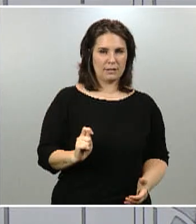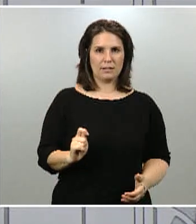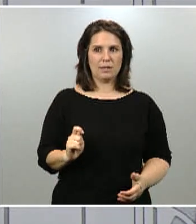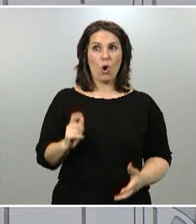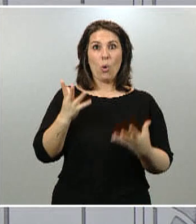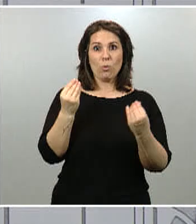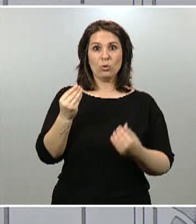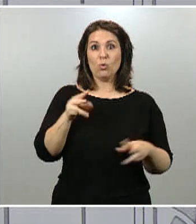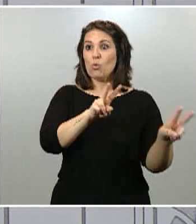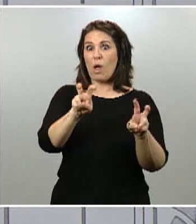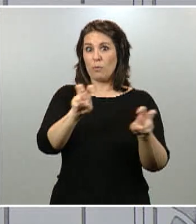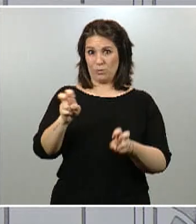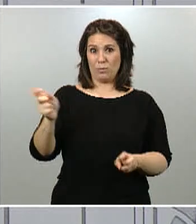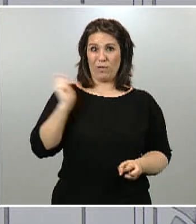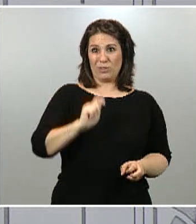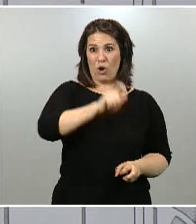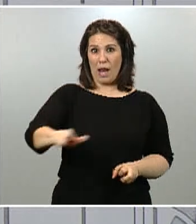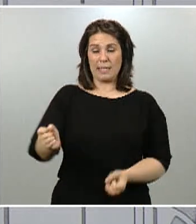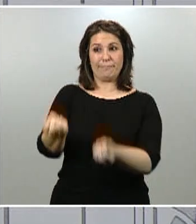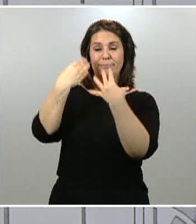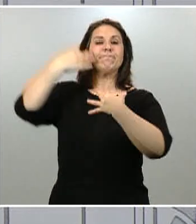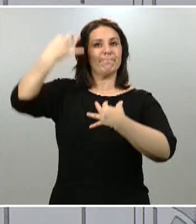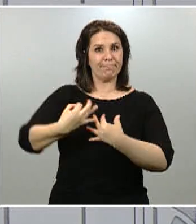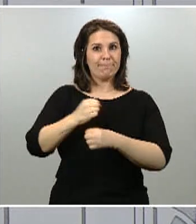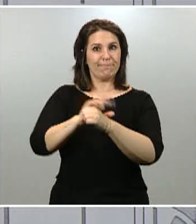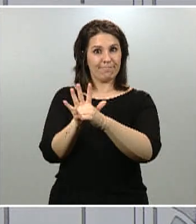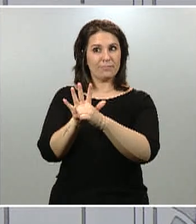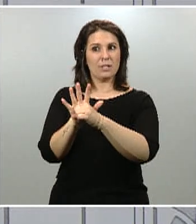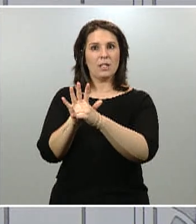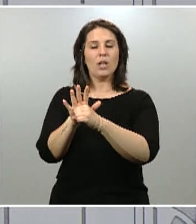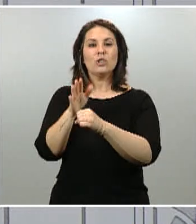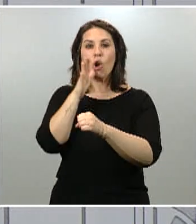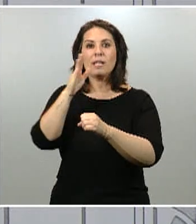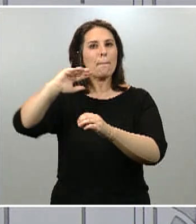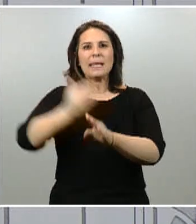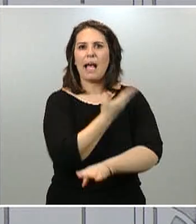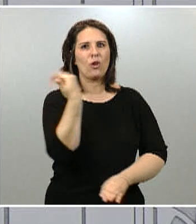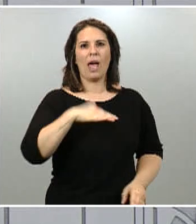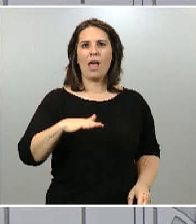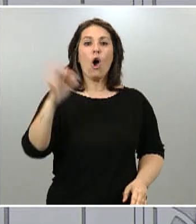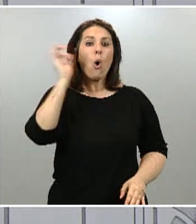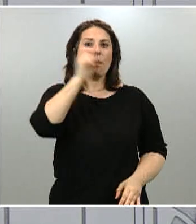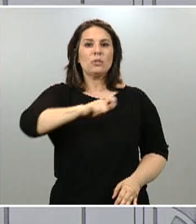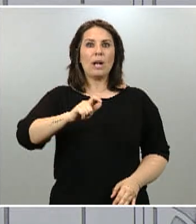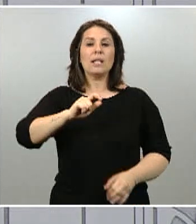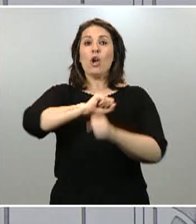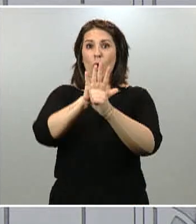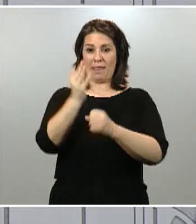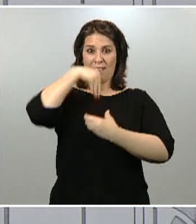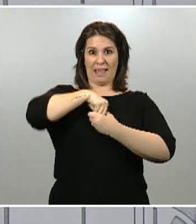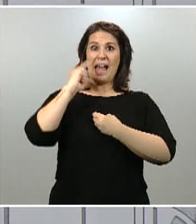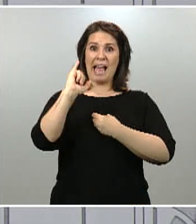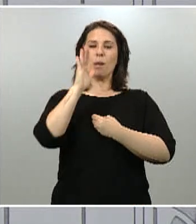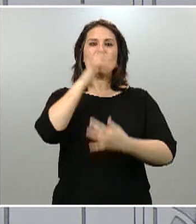gran mayoría, son casos pasados o casos asintomáticos o casos que no han tenido en ningún momento sintomatología que se detectan a través